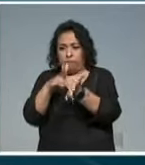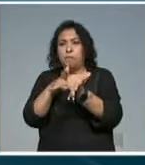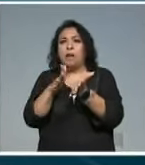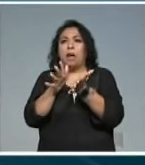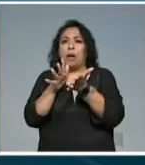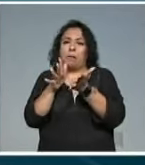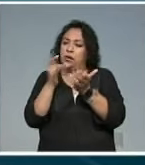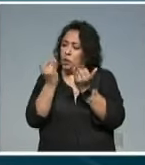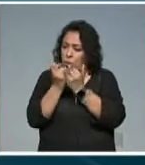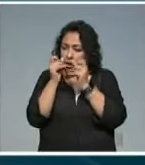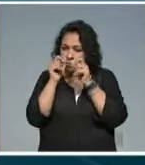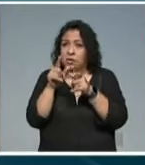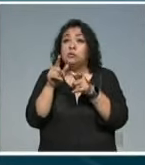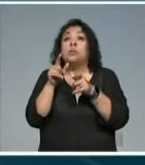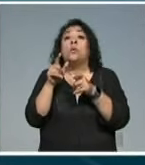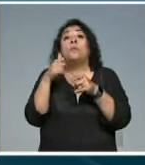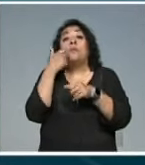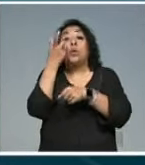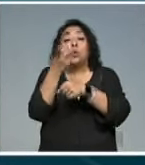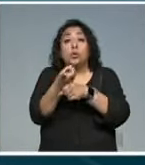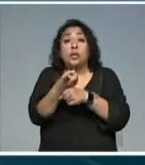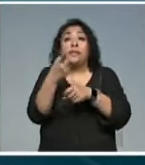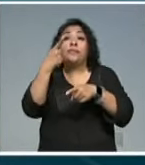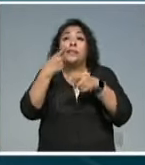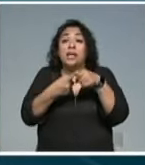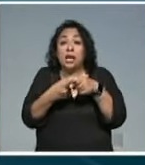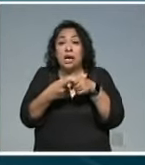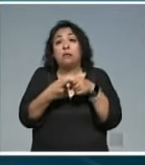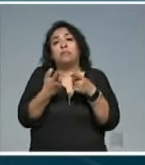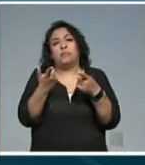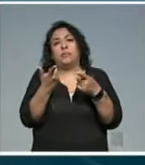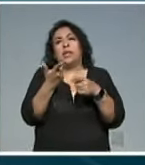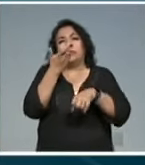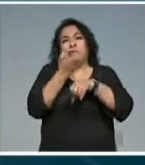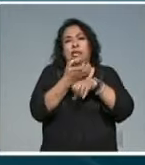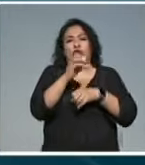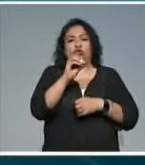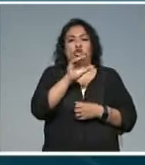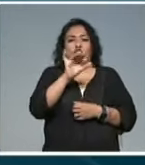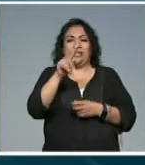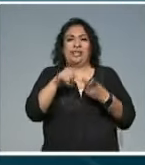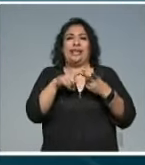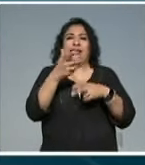en esto, pero también la voluntad de prácticamente los estados de Occidente,